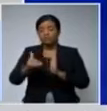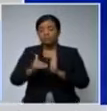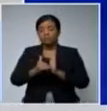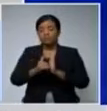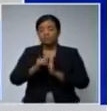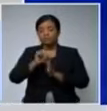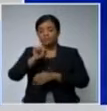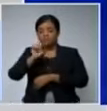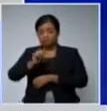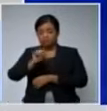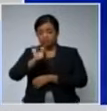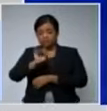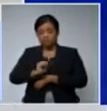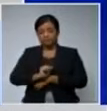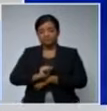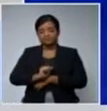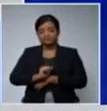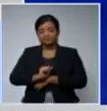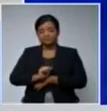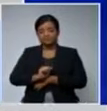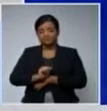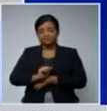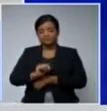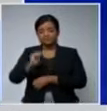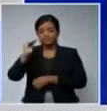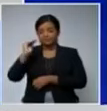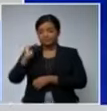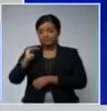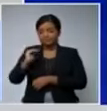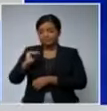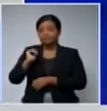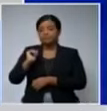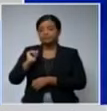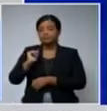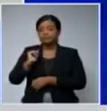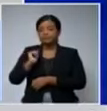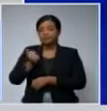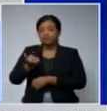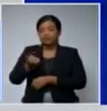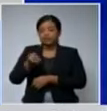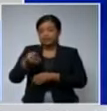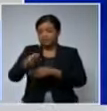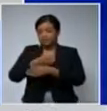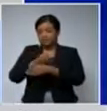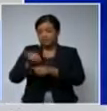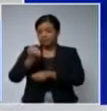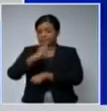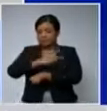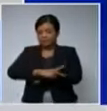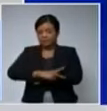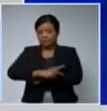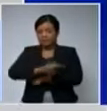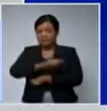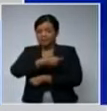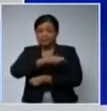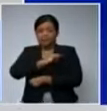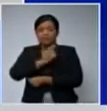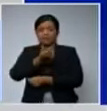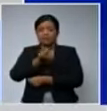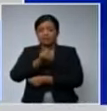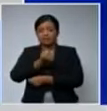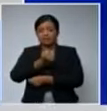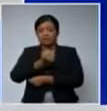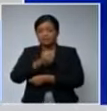42.107, y en Turquía, en España, un grupo de países, pero con cifras